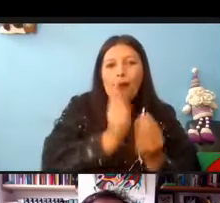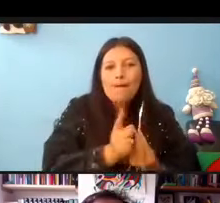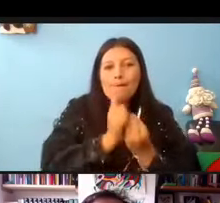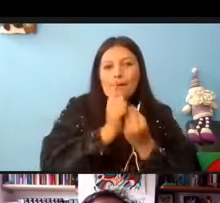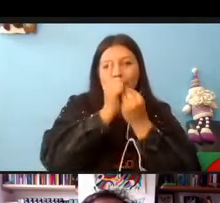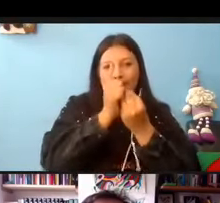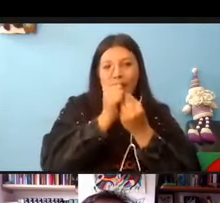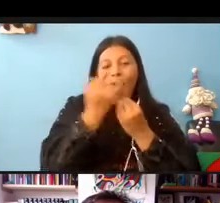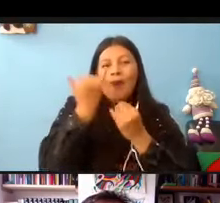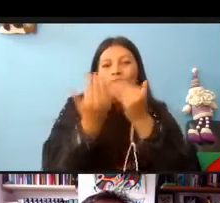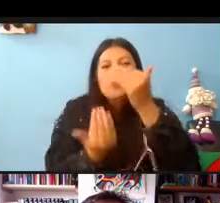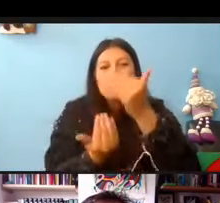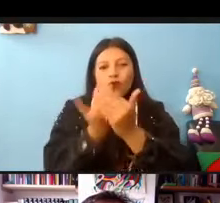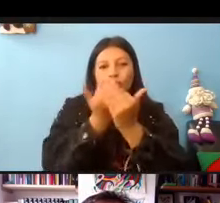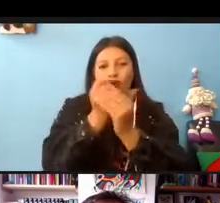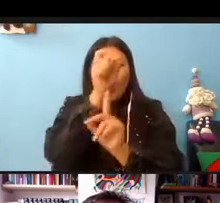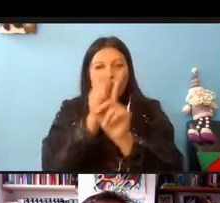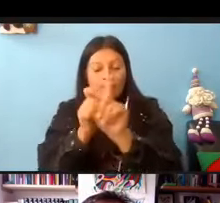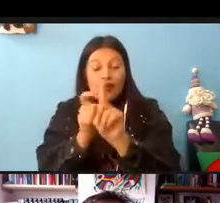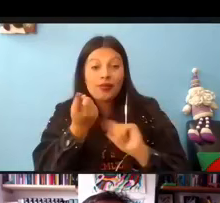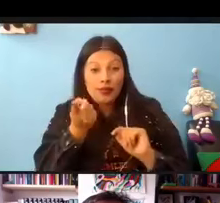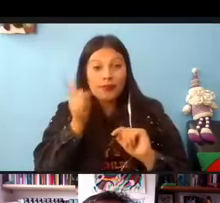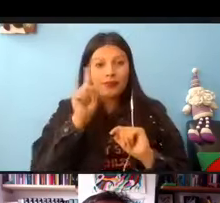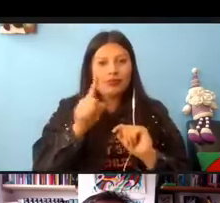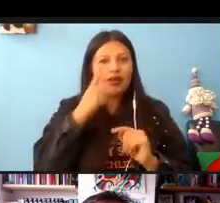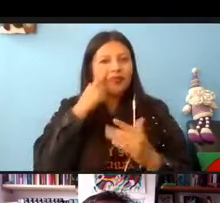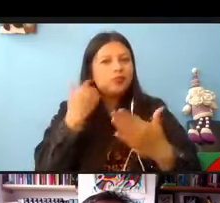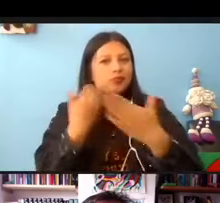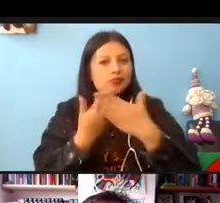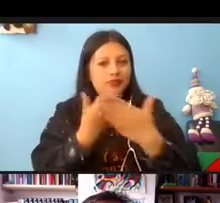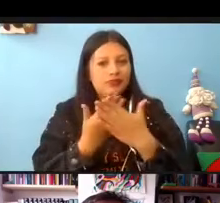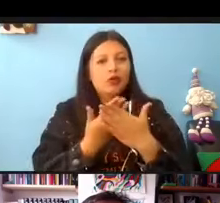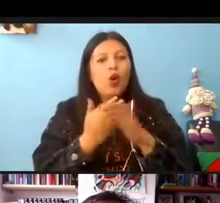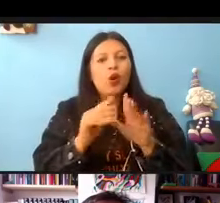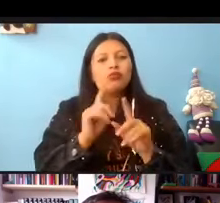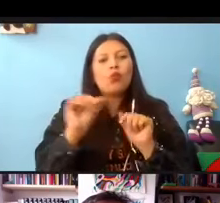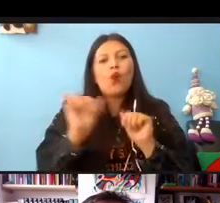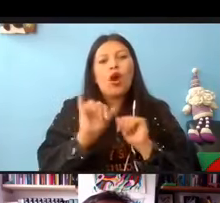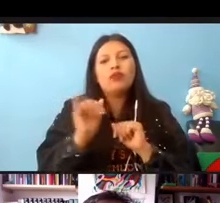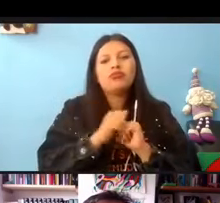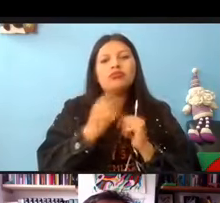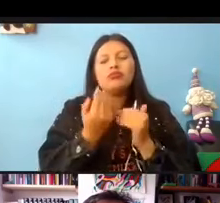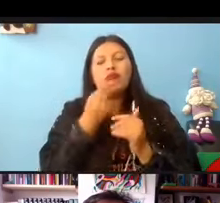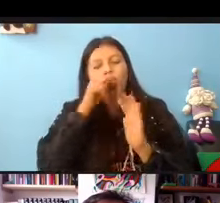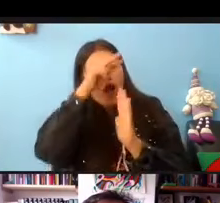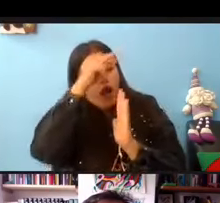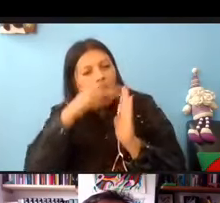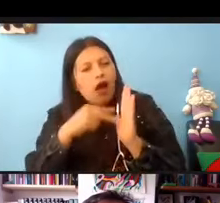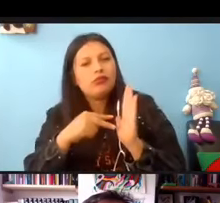la presencia de nuevos actores, pero también se evidencia de alguna manera como una revisión